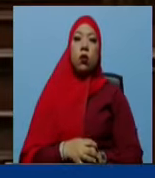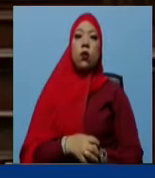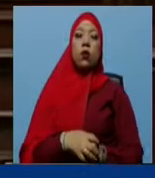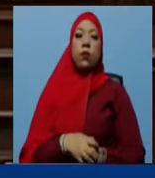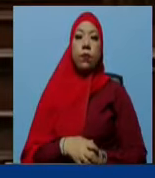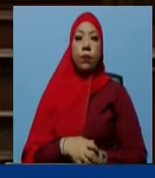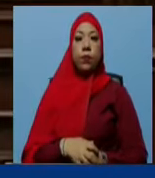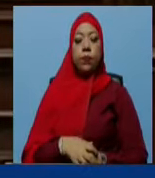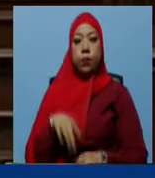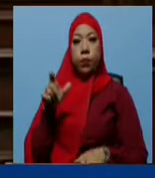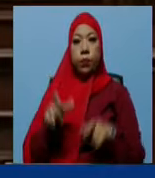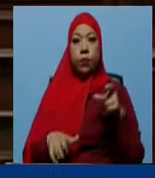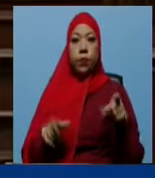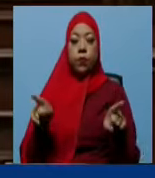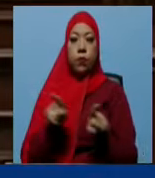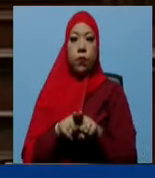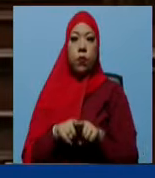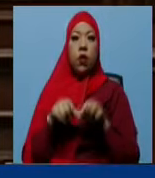¿Quién es ese que está allá, Luis José?